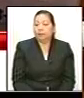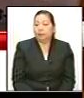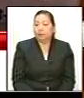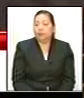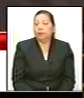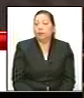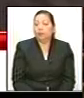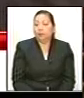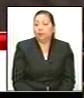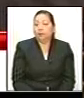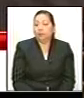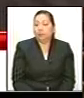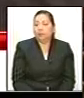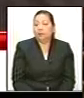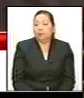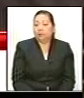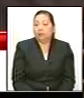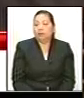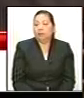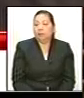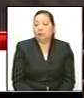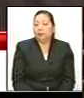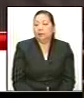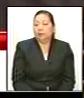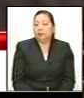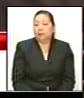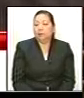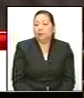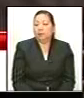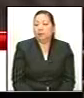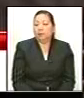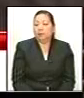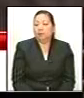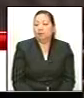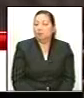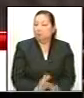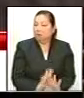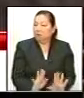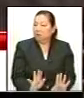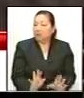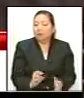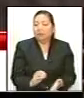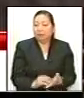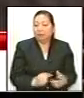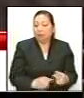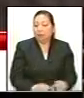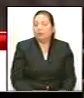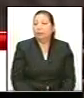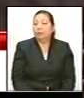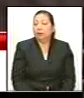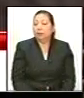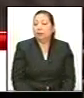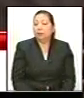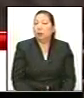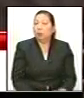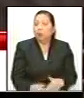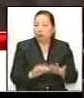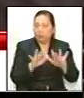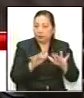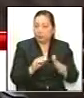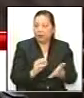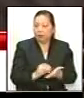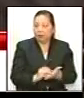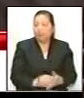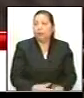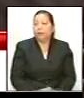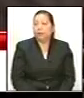presidente, acabo de mencionar, por supuesto, en la interrupción que me dio, retiro, pero que el canciller mande un nuevo oficio aclarando el